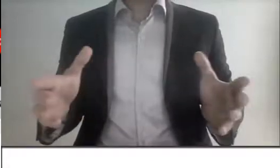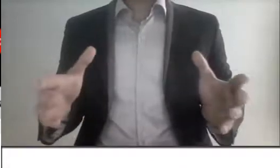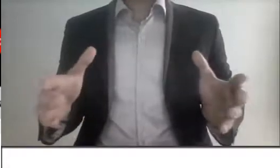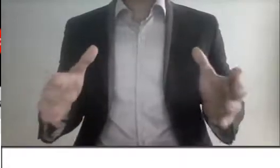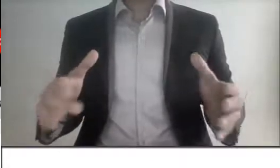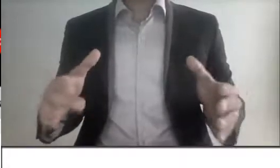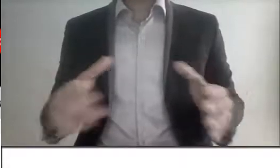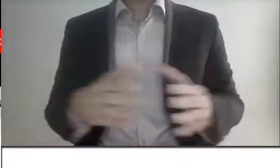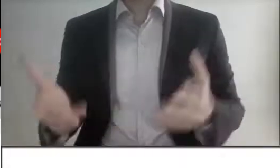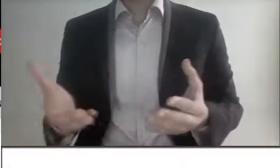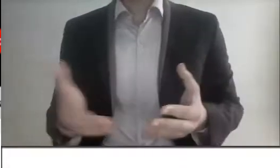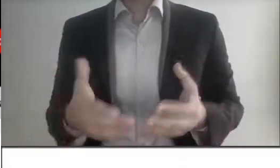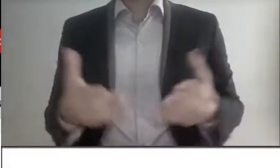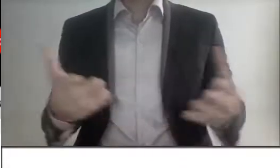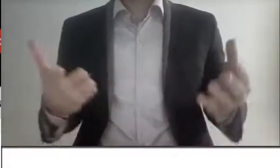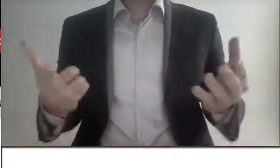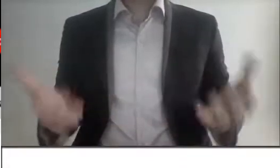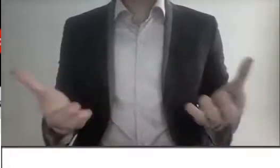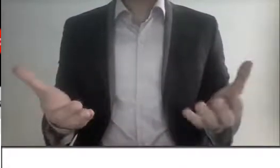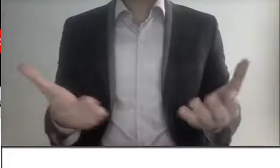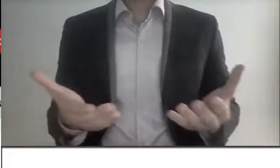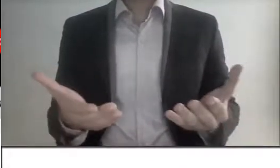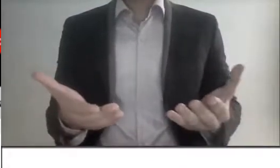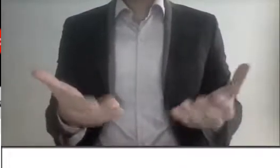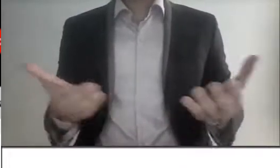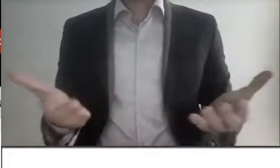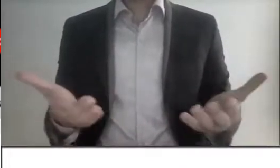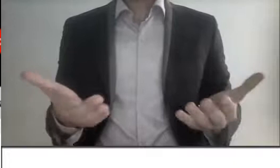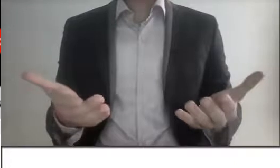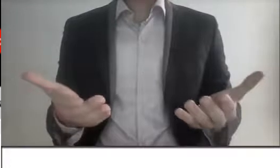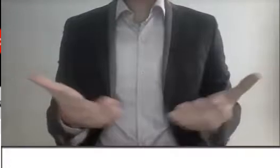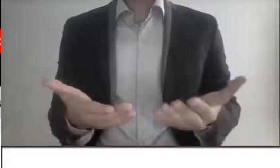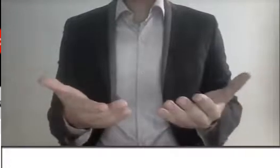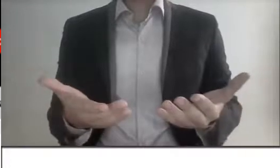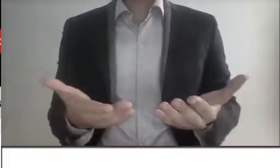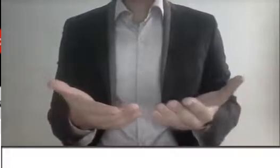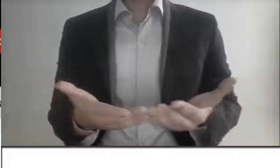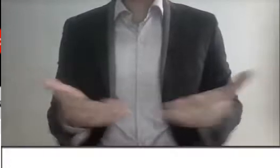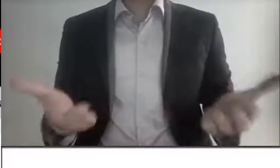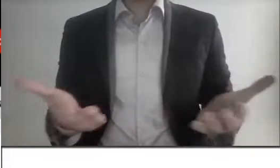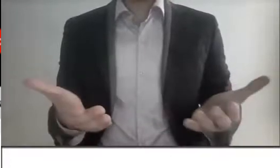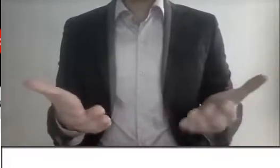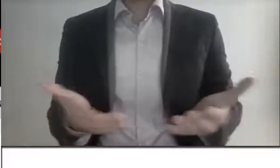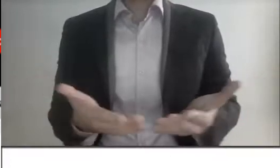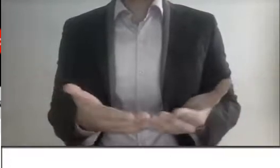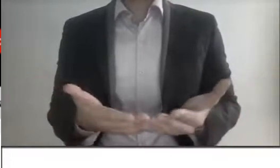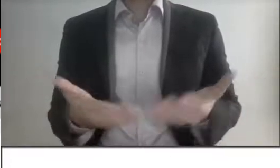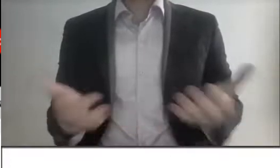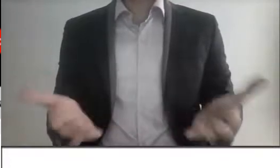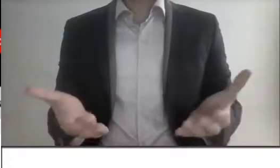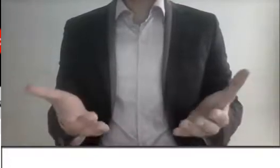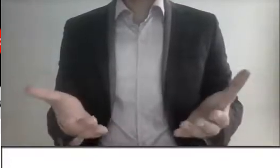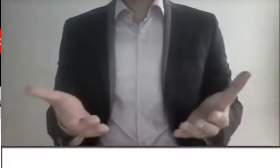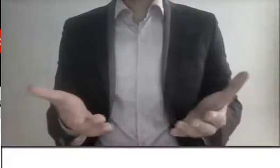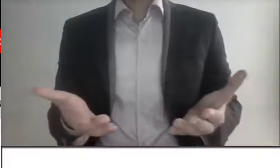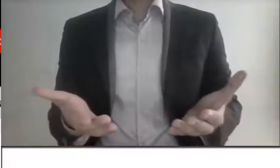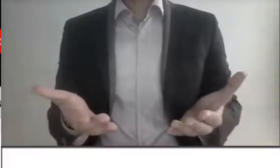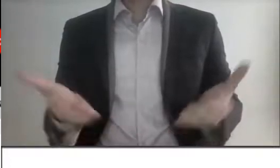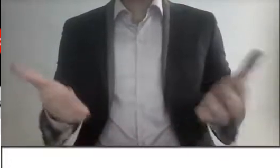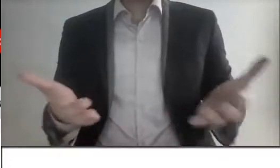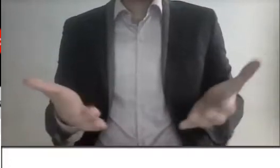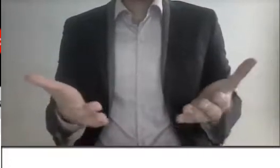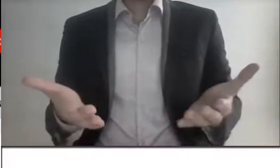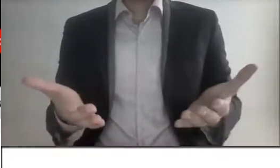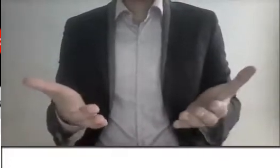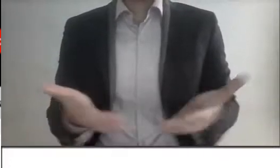eso, salir de la pandemia sin necesidad de solicitar un préstamo gigantesco, pues bueno, creo que se pudo haber hecho eso justamente